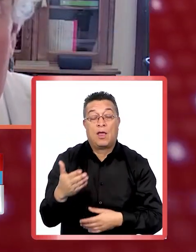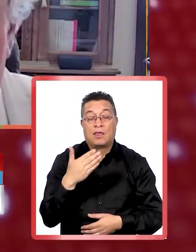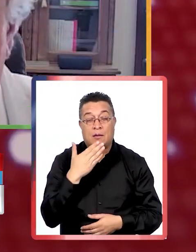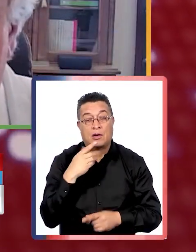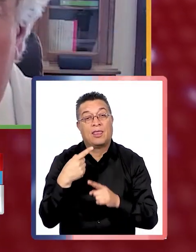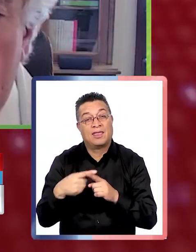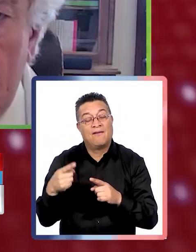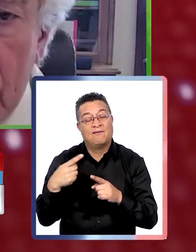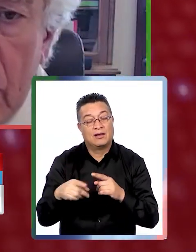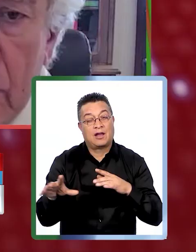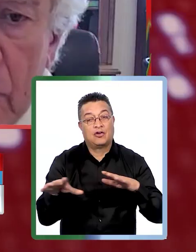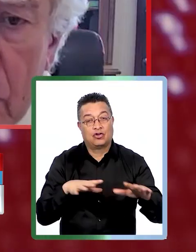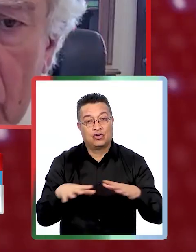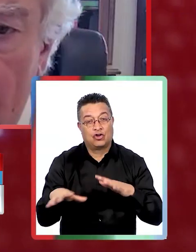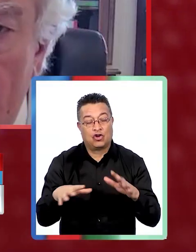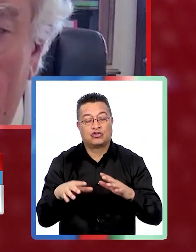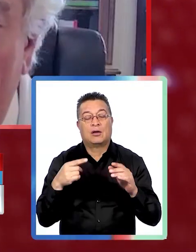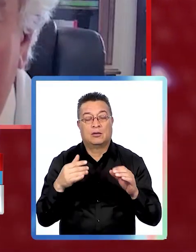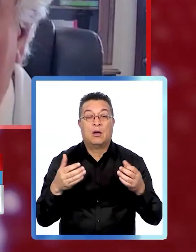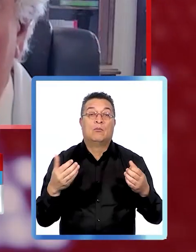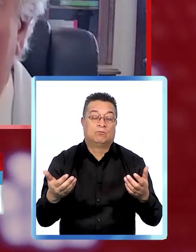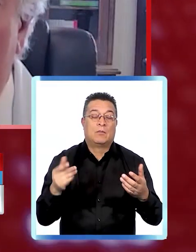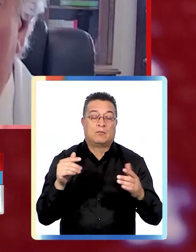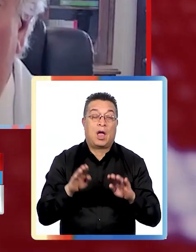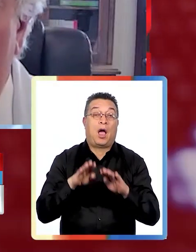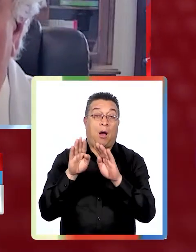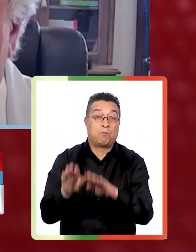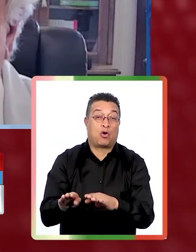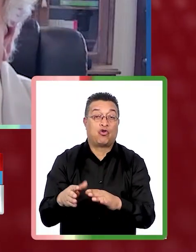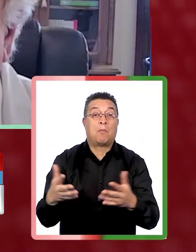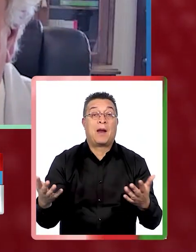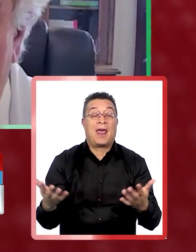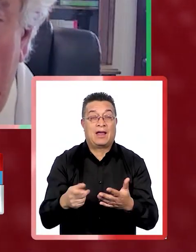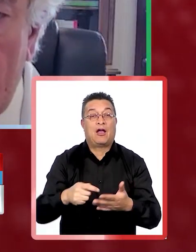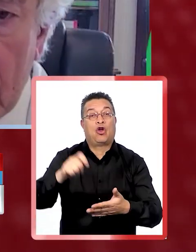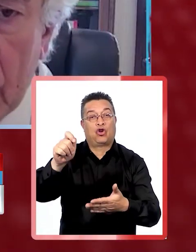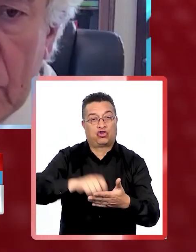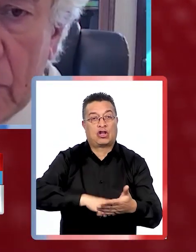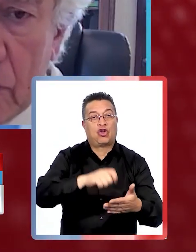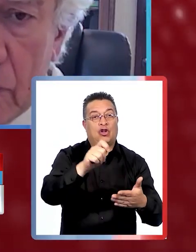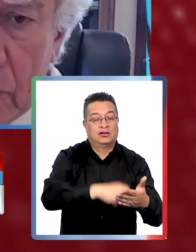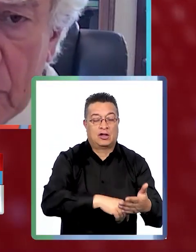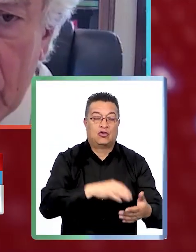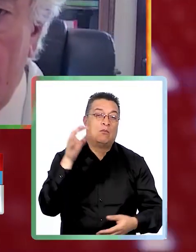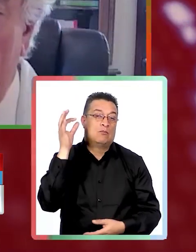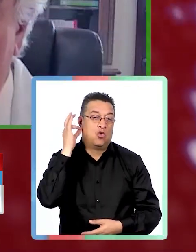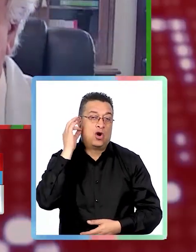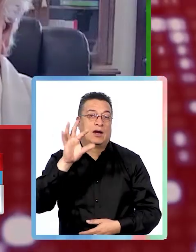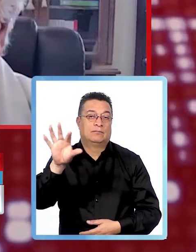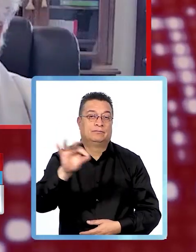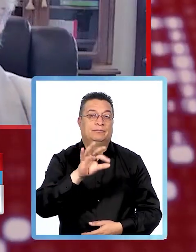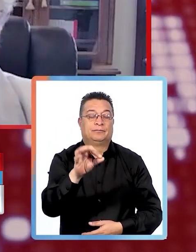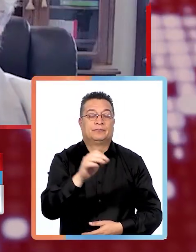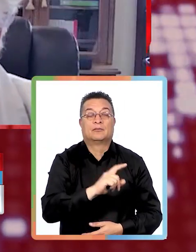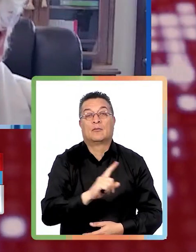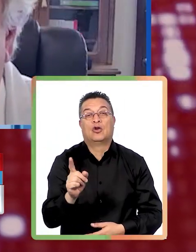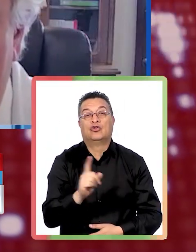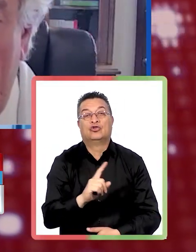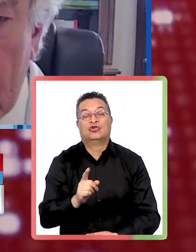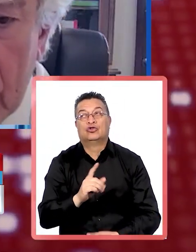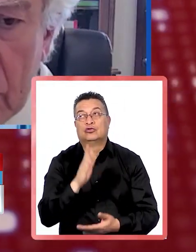bueno, diferentes tipos precisamente de apoyo para que contraten a las mujeres y no